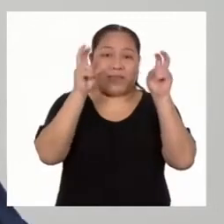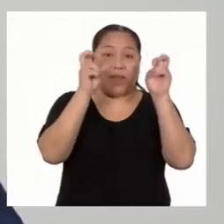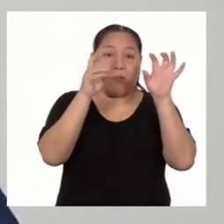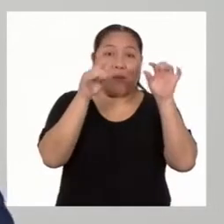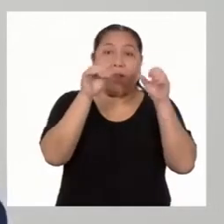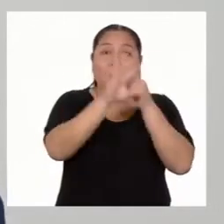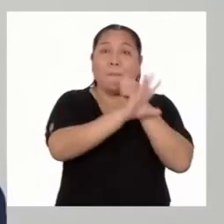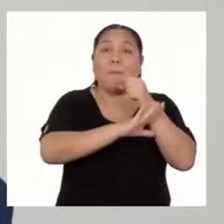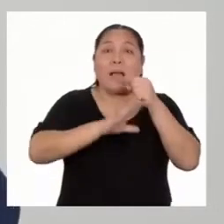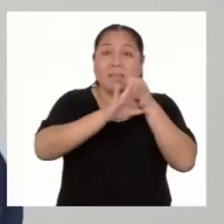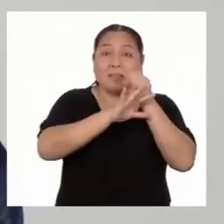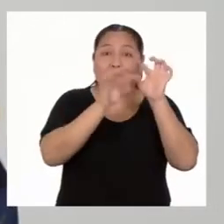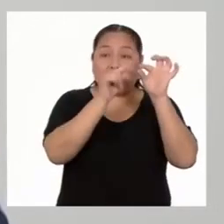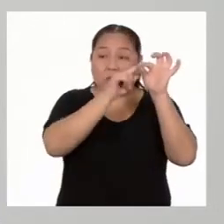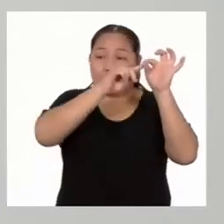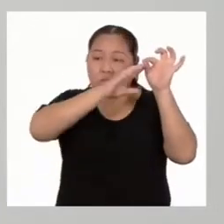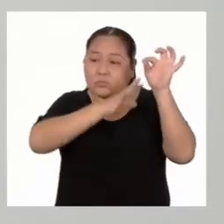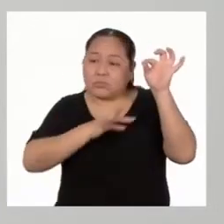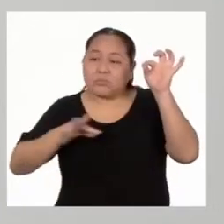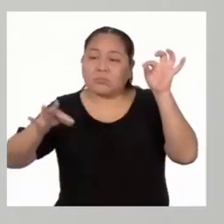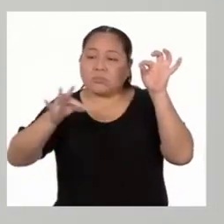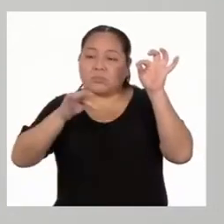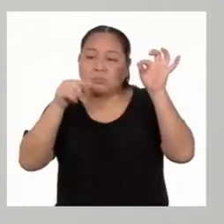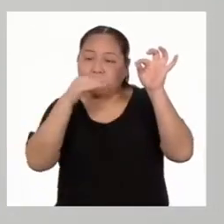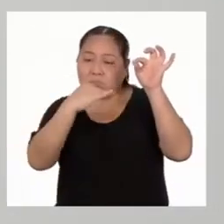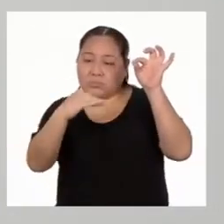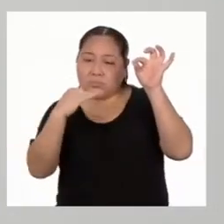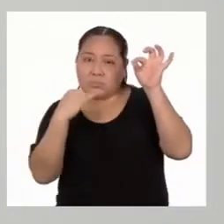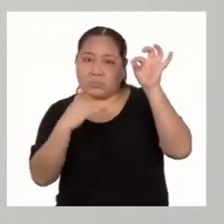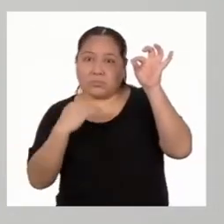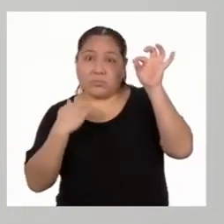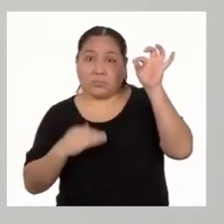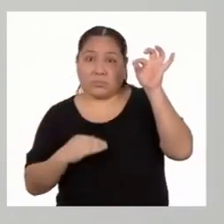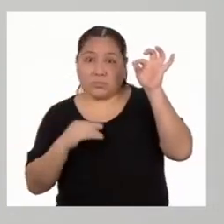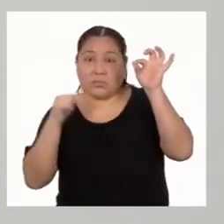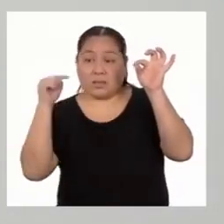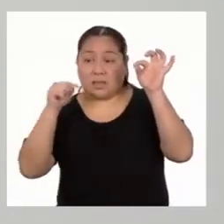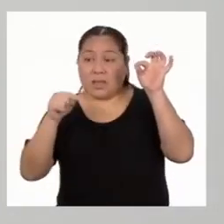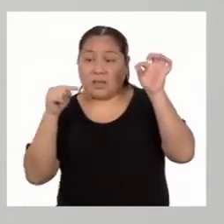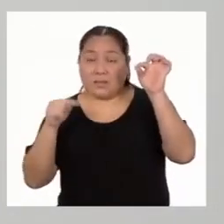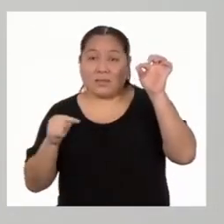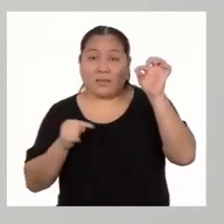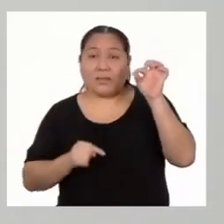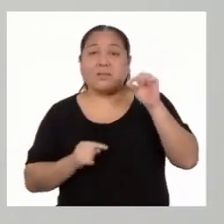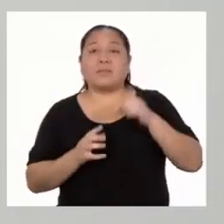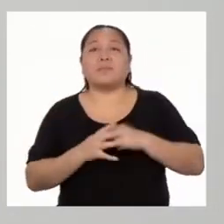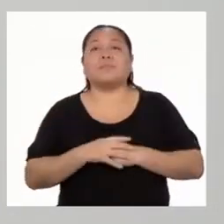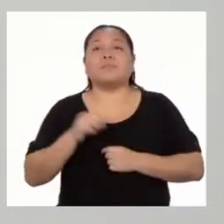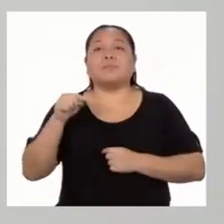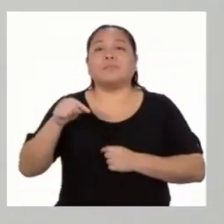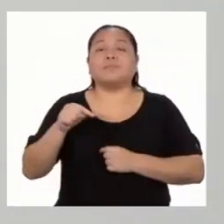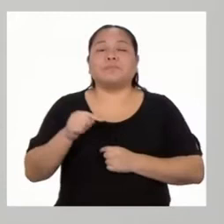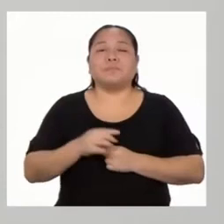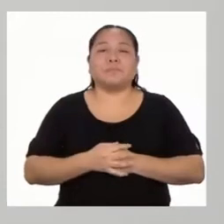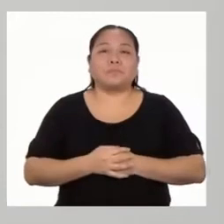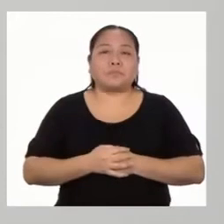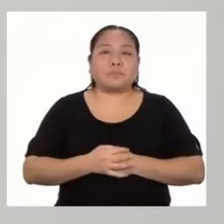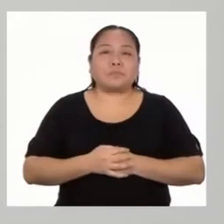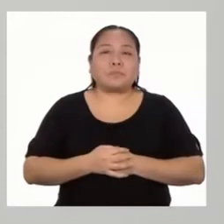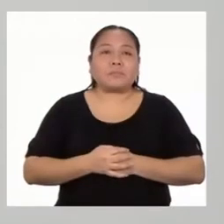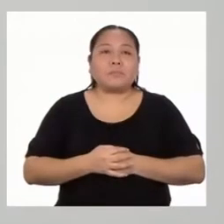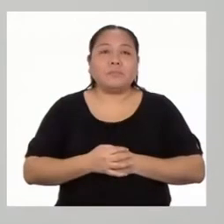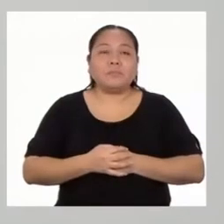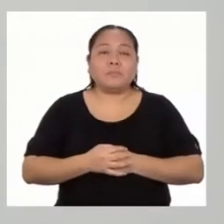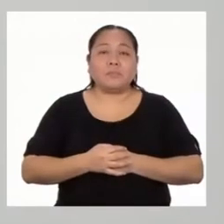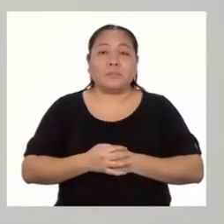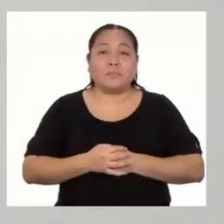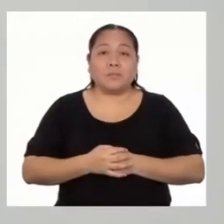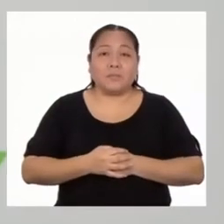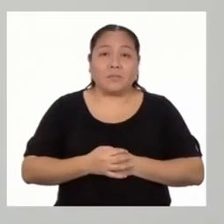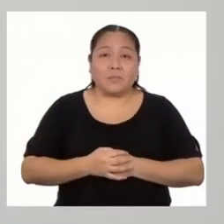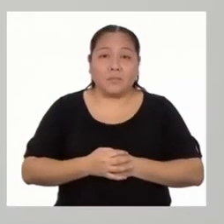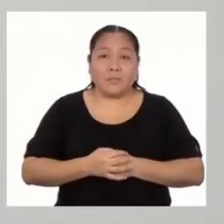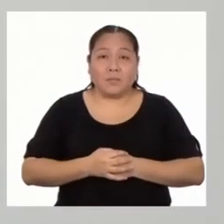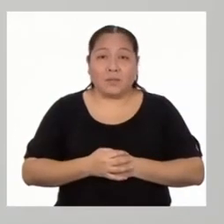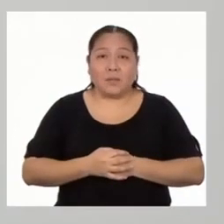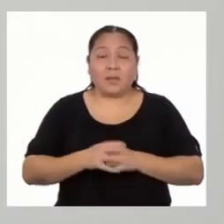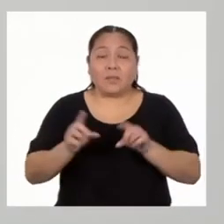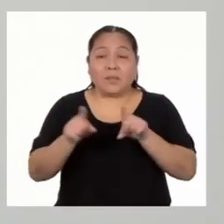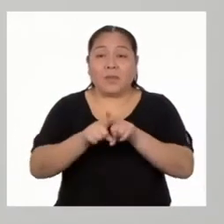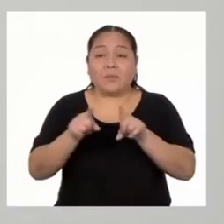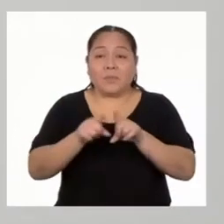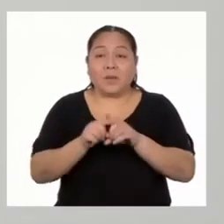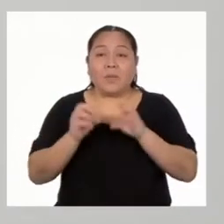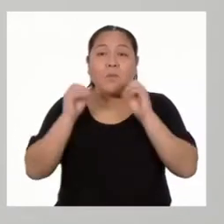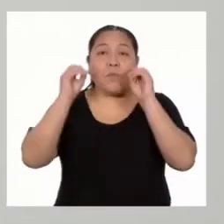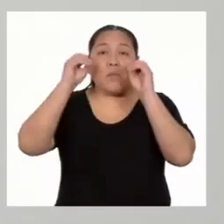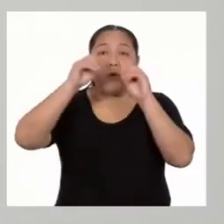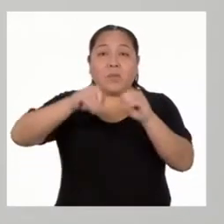general y del contenido de las diferentes partes de un texto. Y, por último,